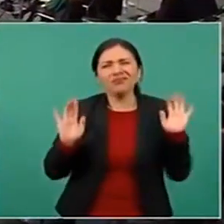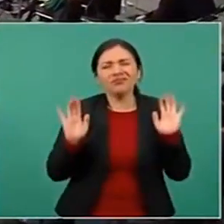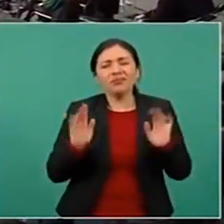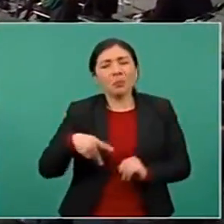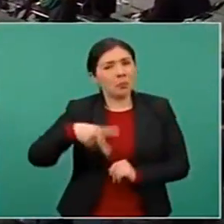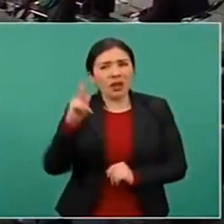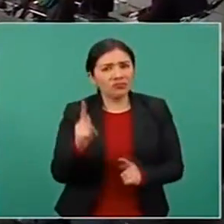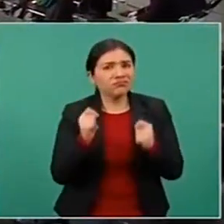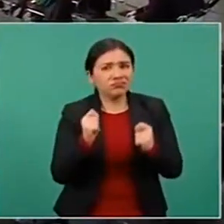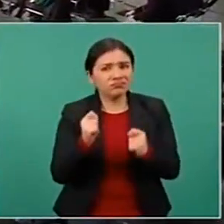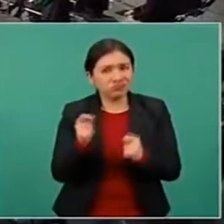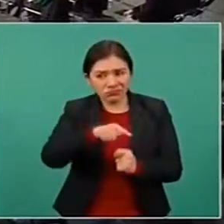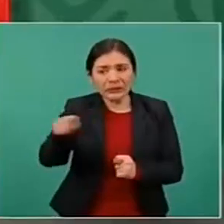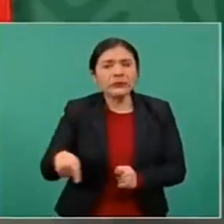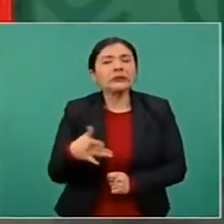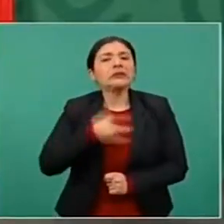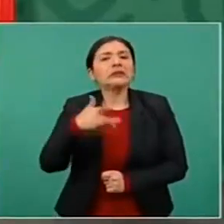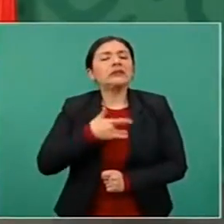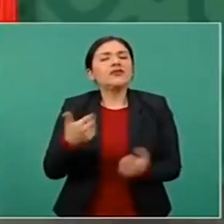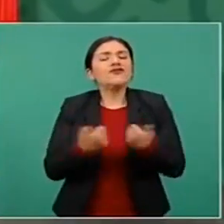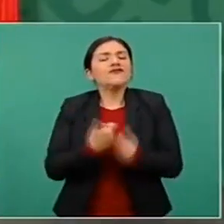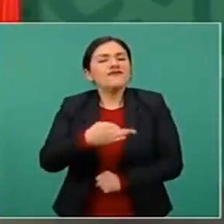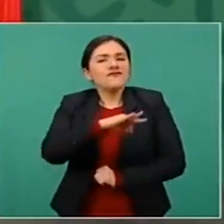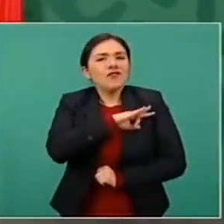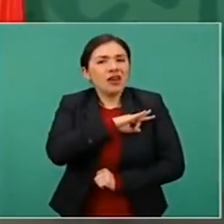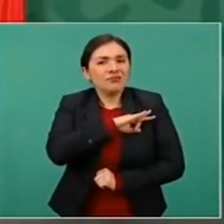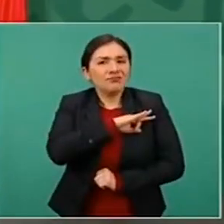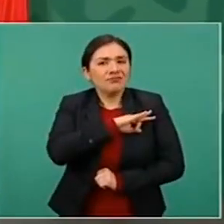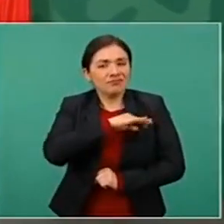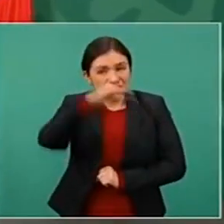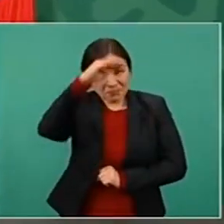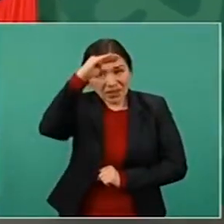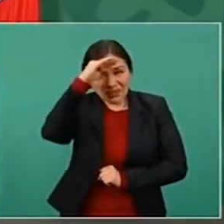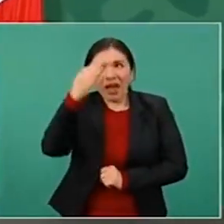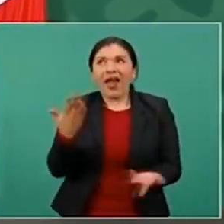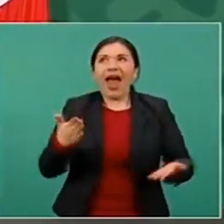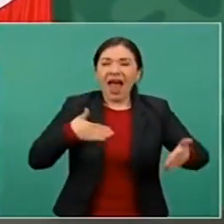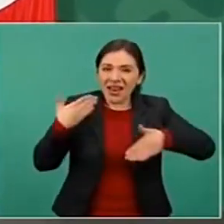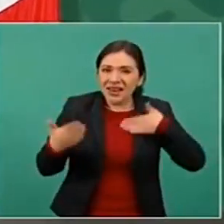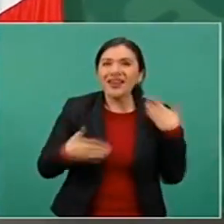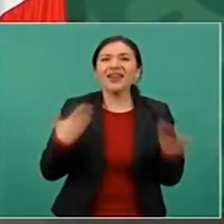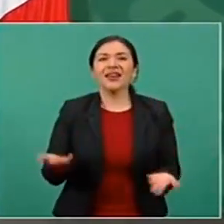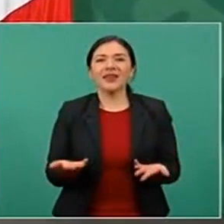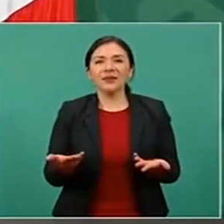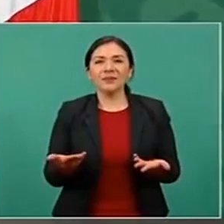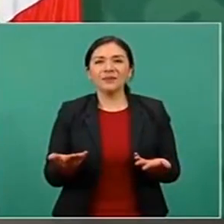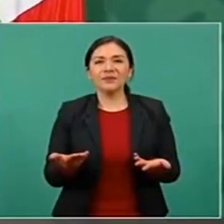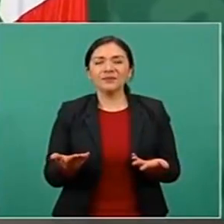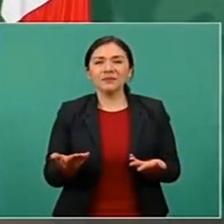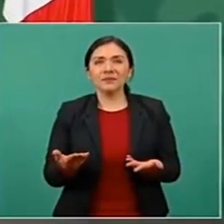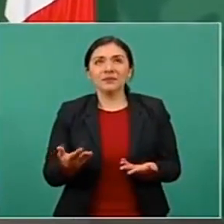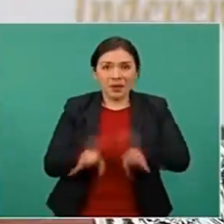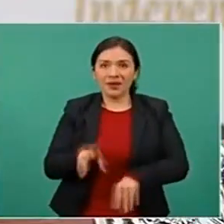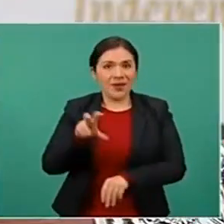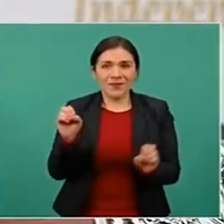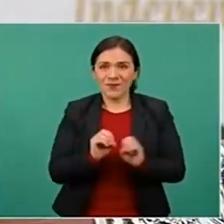está esperanzada, alegre, no ha perdido la